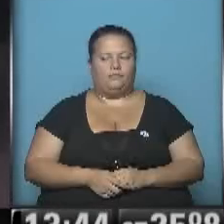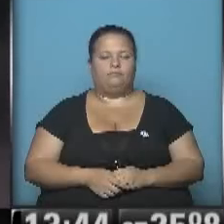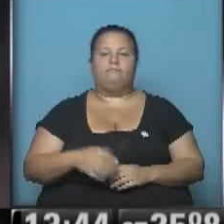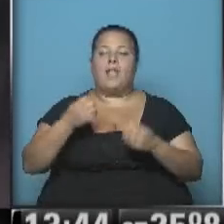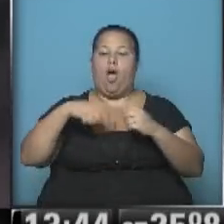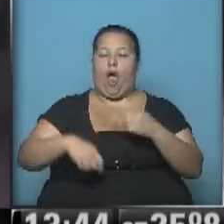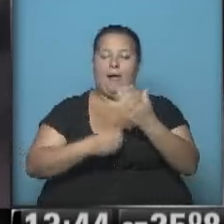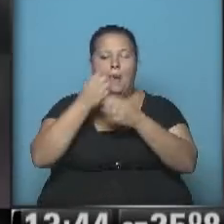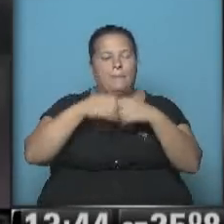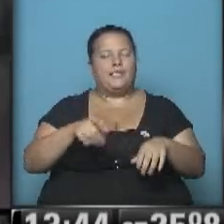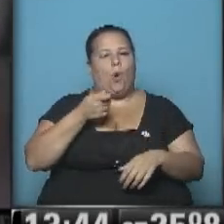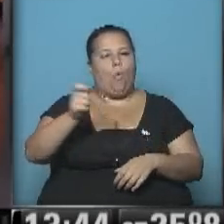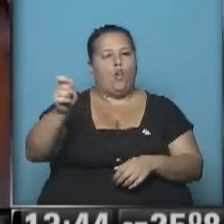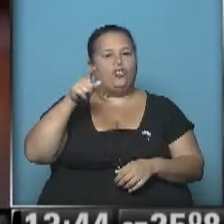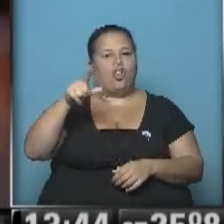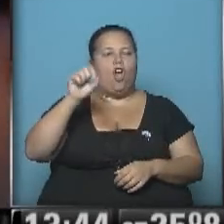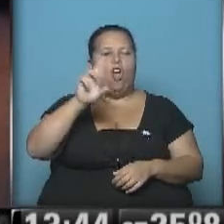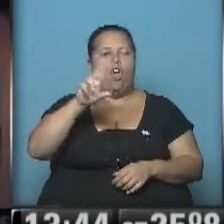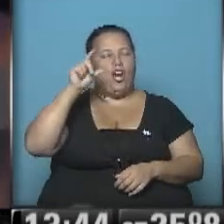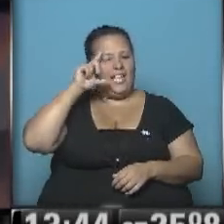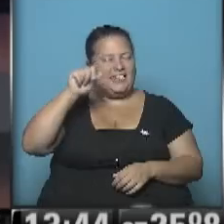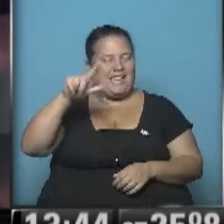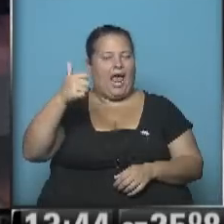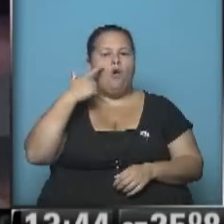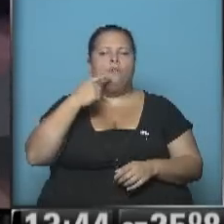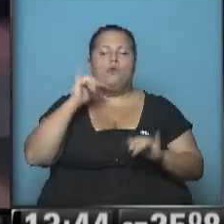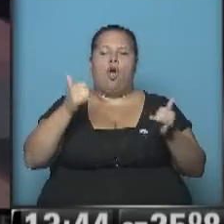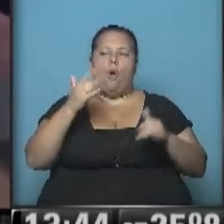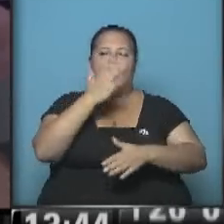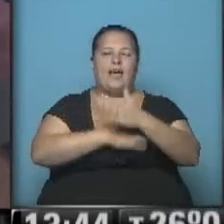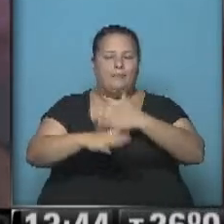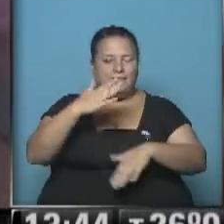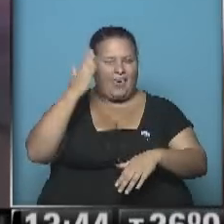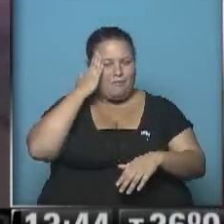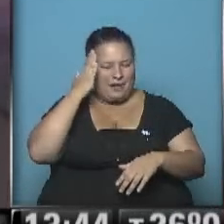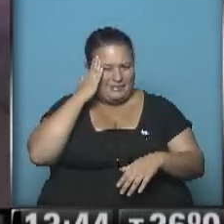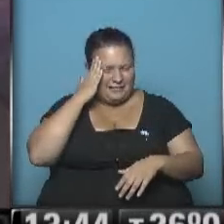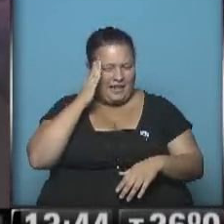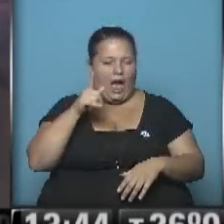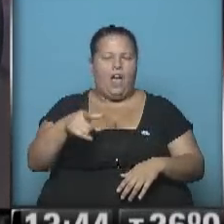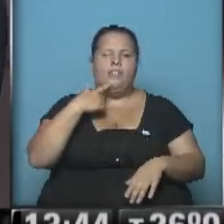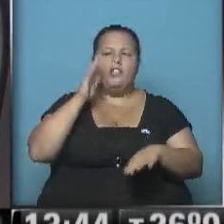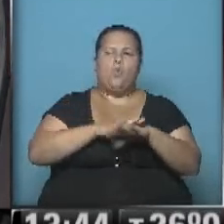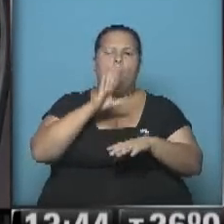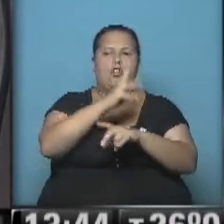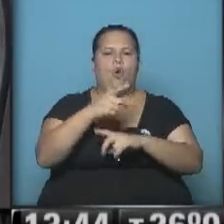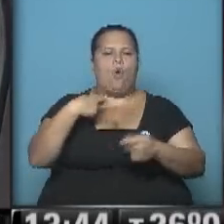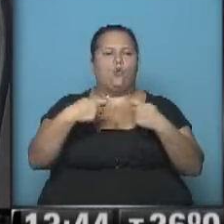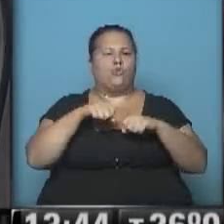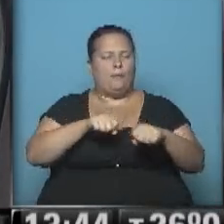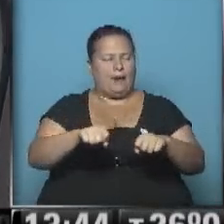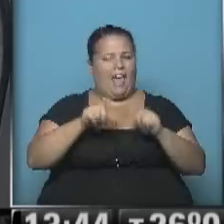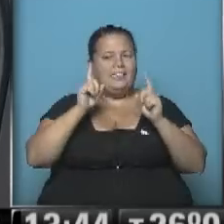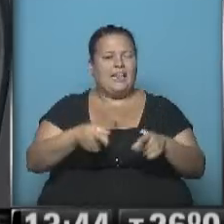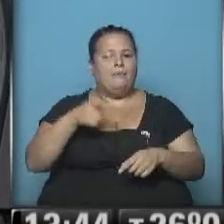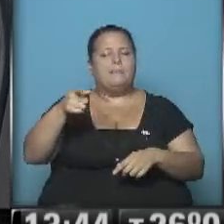Comenzó esta mañana el juicio contra José Luis Orellana. Estamos hablando de un joven que tiene una discapacidad intelectual y está acusado del robo a un supermercado en el que además